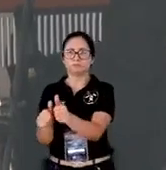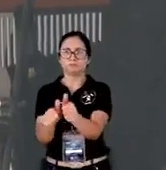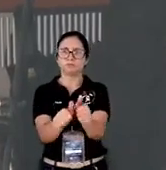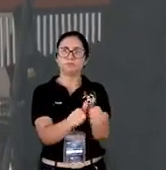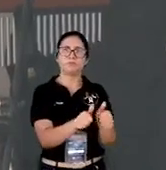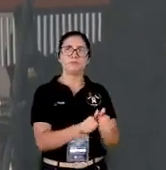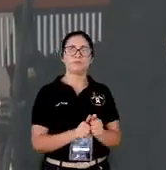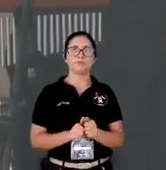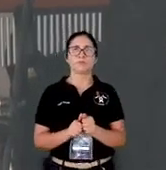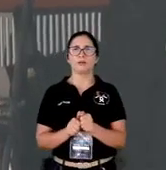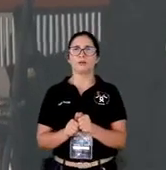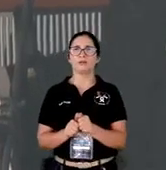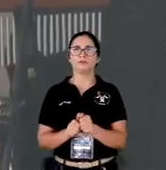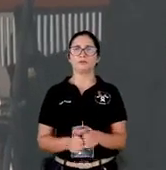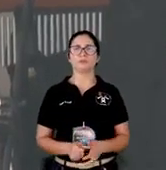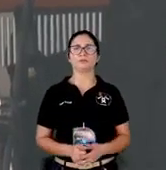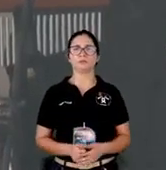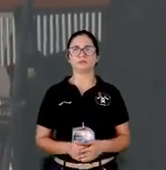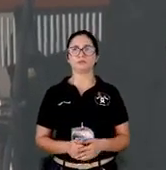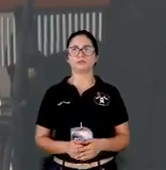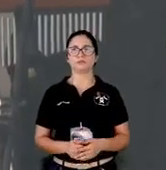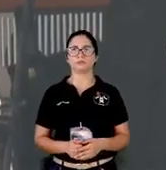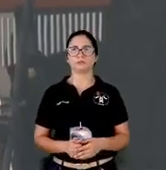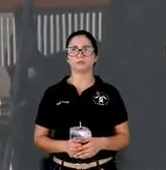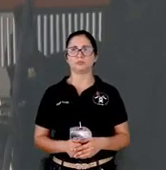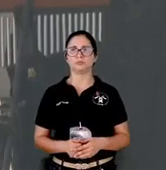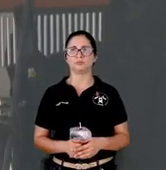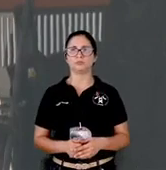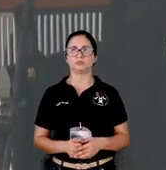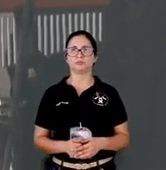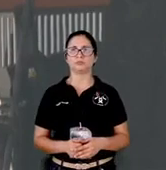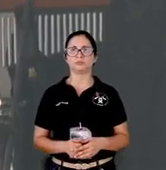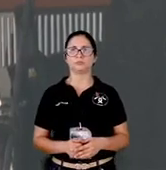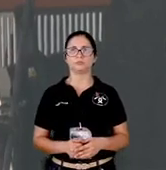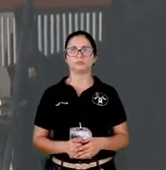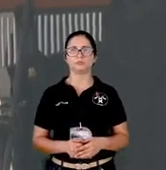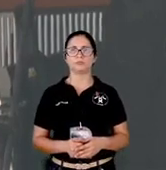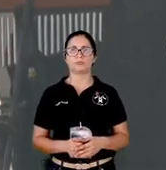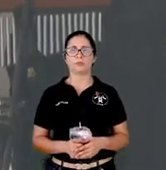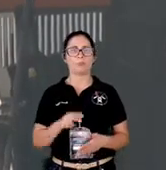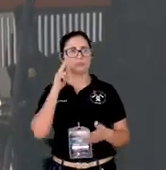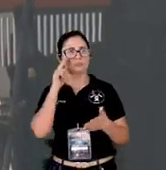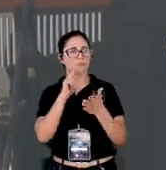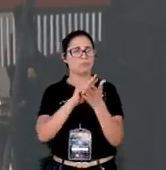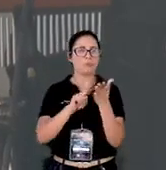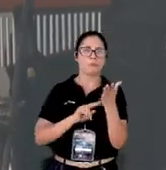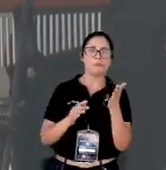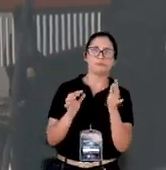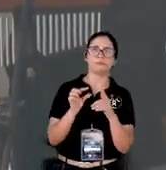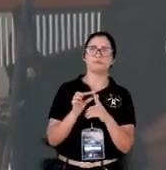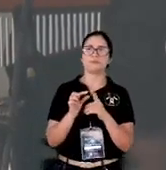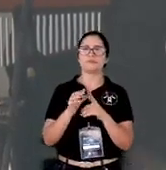Mientras vamos a ubicarnos en la palabra del Señor, Hechos el capítulo 9,